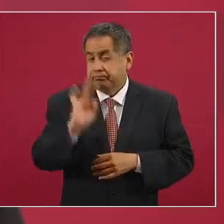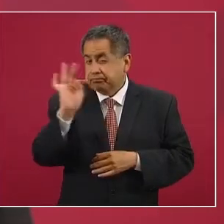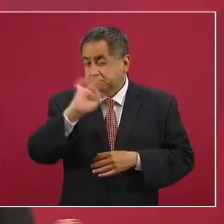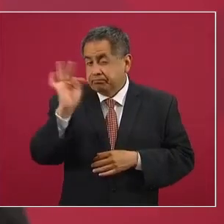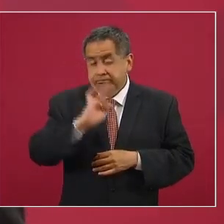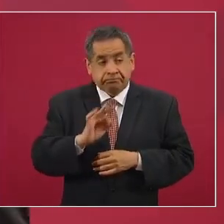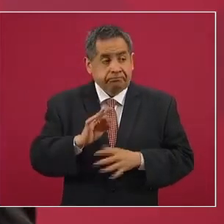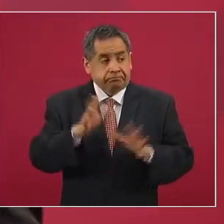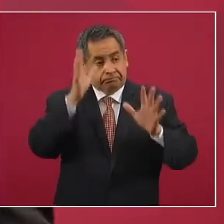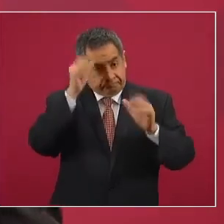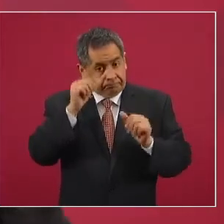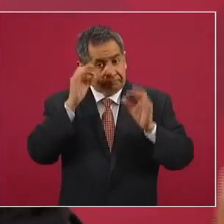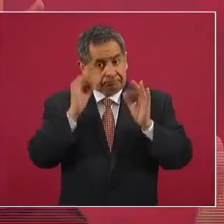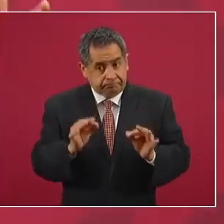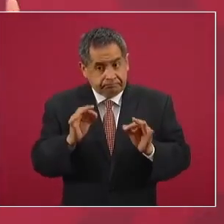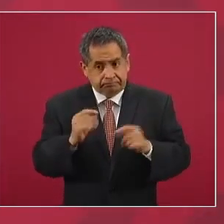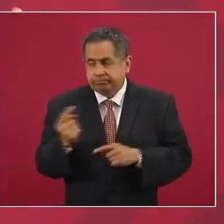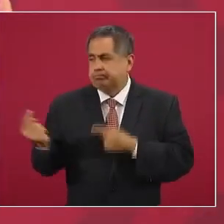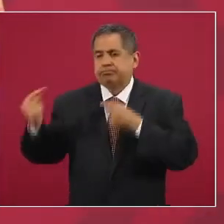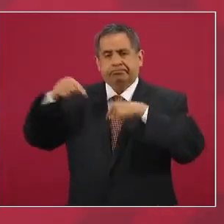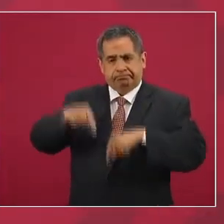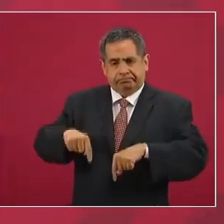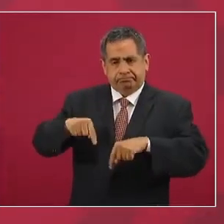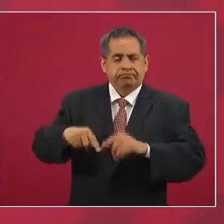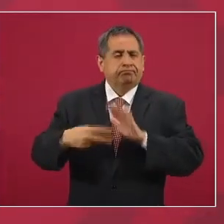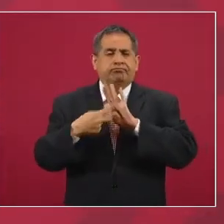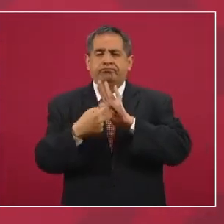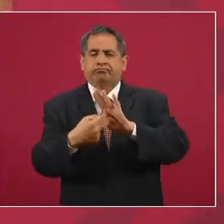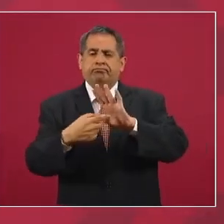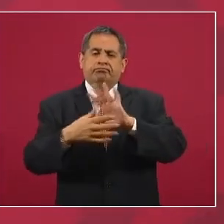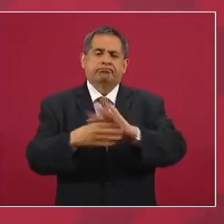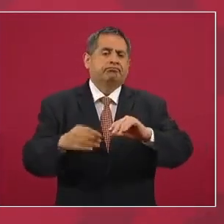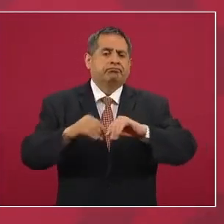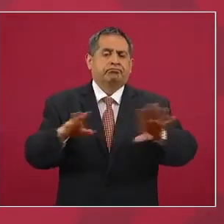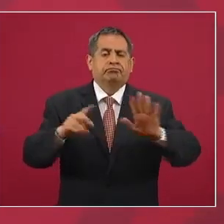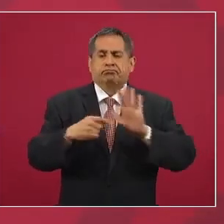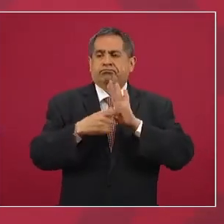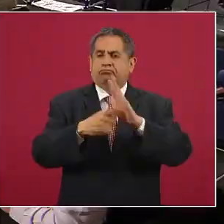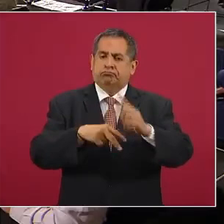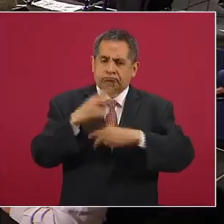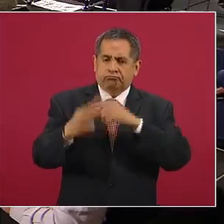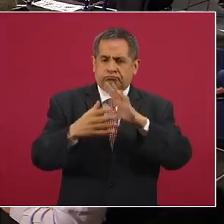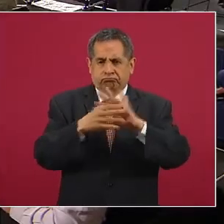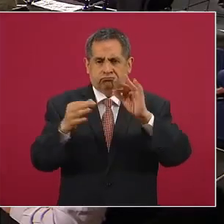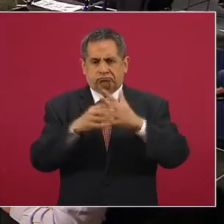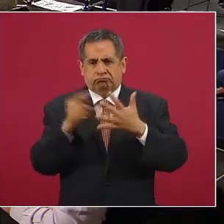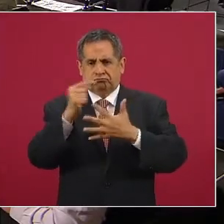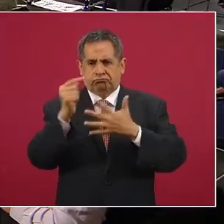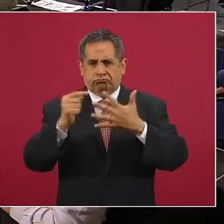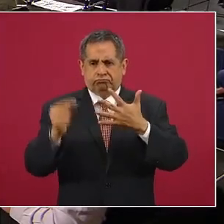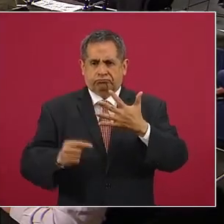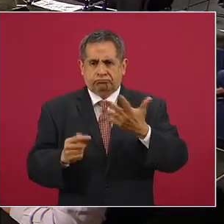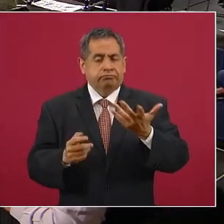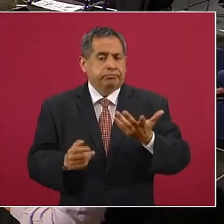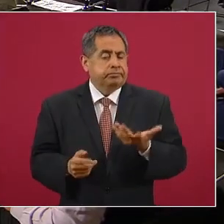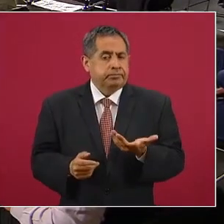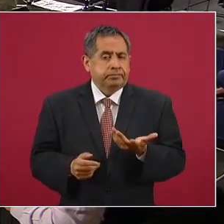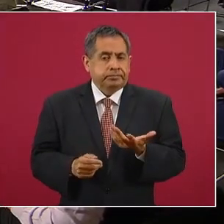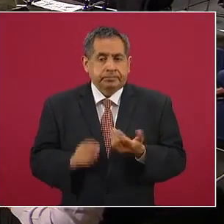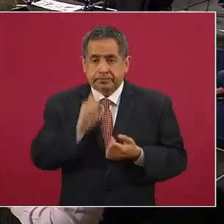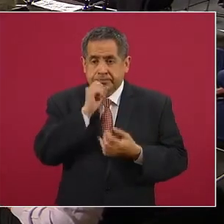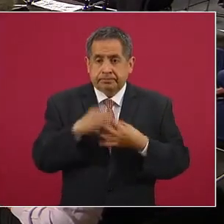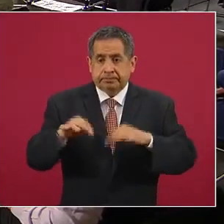logra vamos a venir aquí y se va a explicar, porque también es